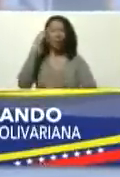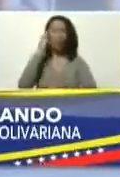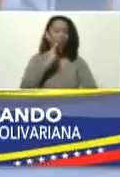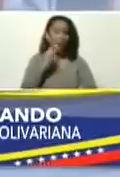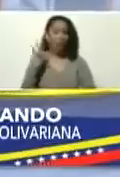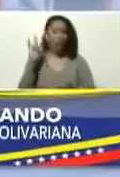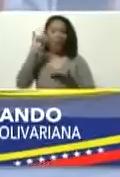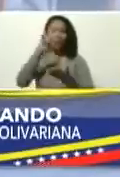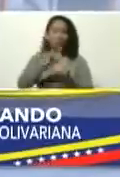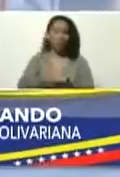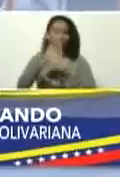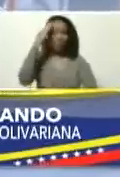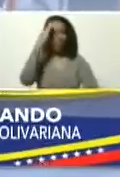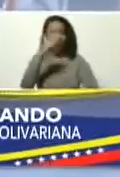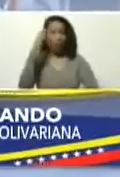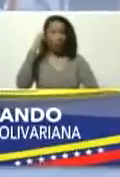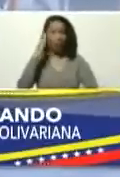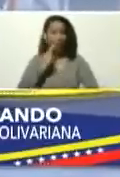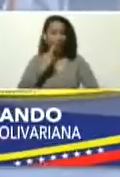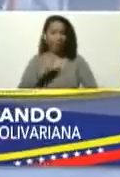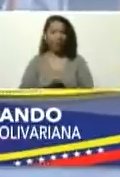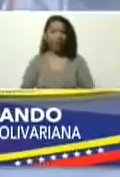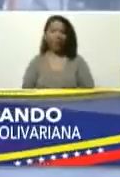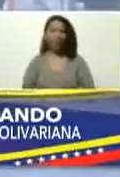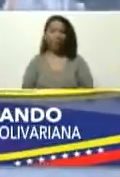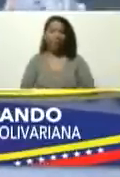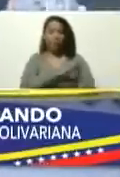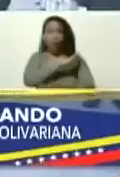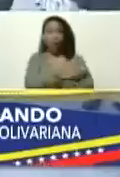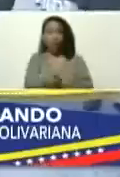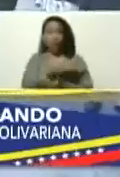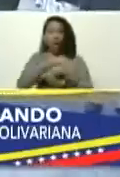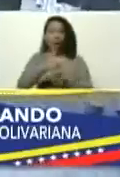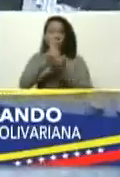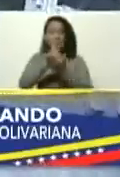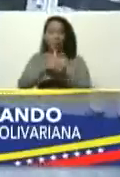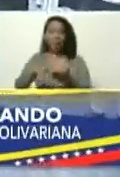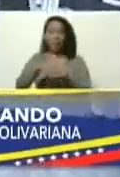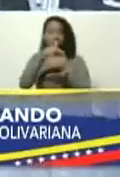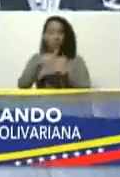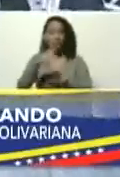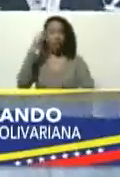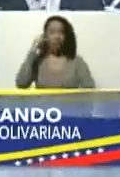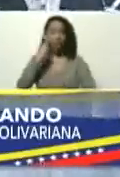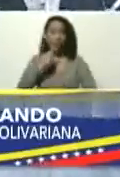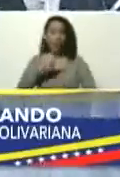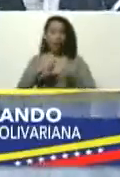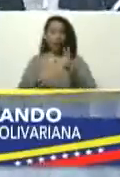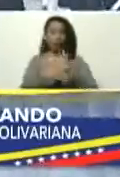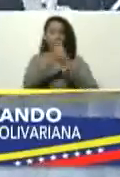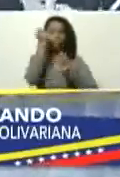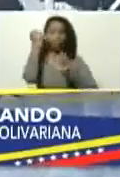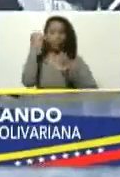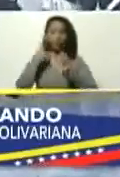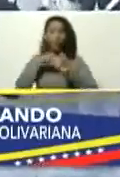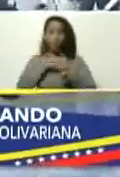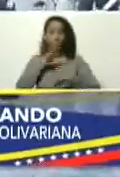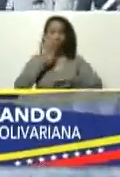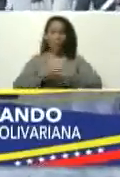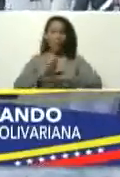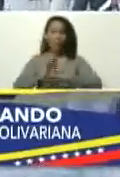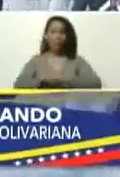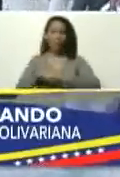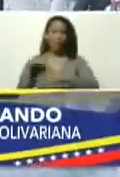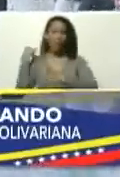Aviación Militar Bolivariana, de nuestra Fuerza Armada Nacional Bolivariana, en la cual hemos pasado